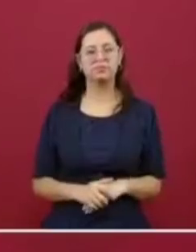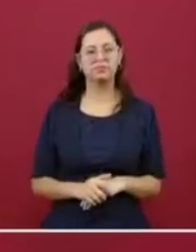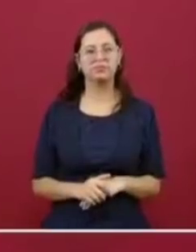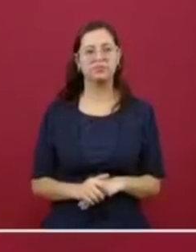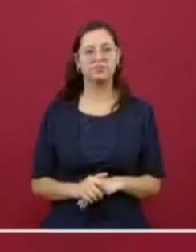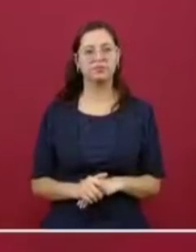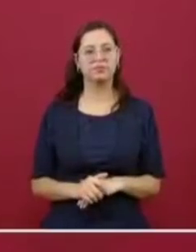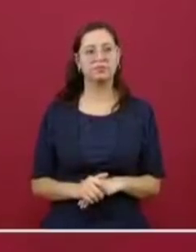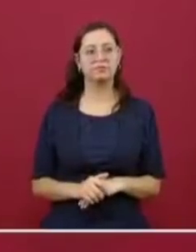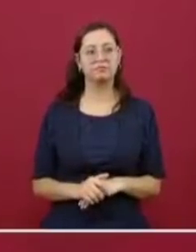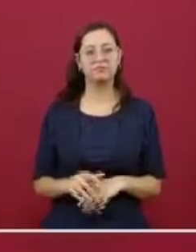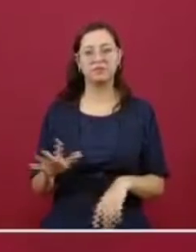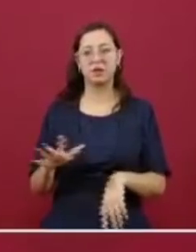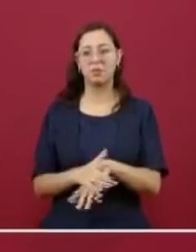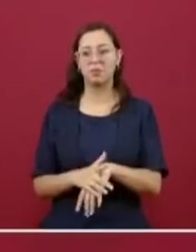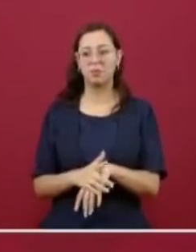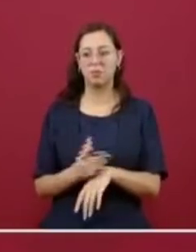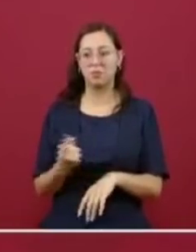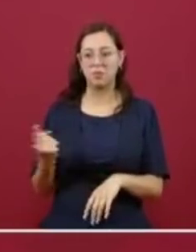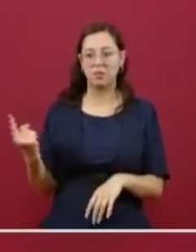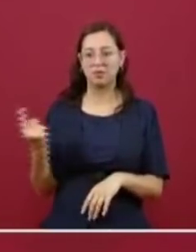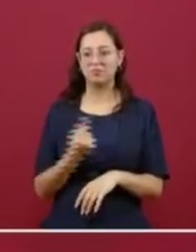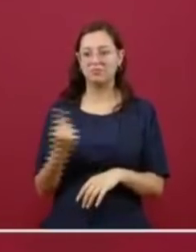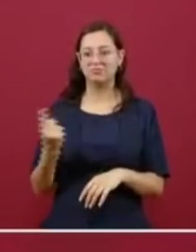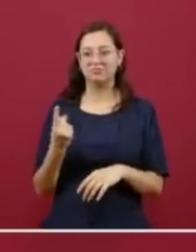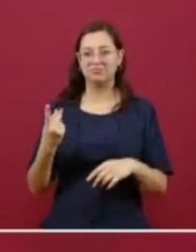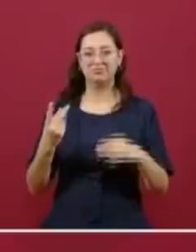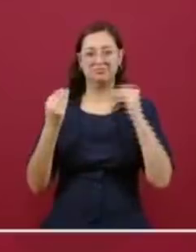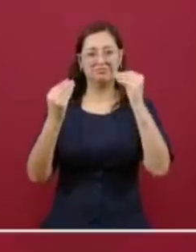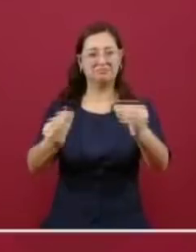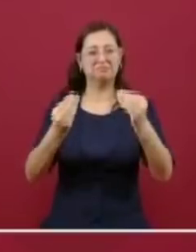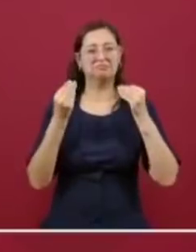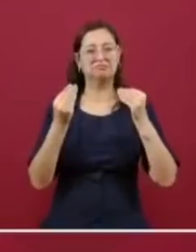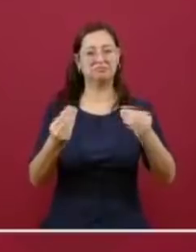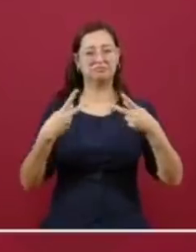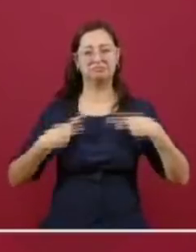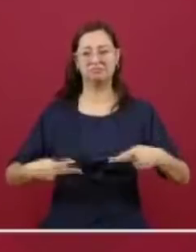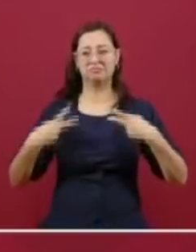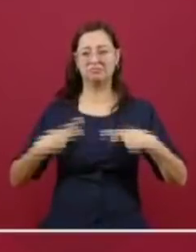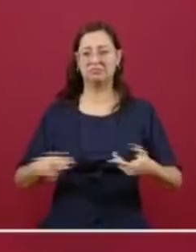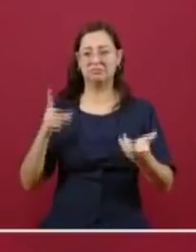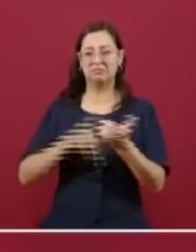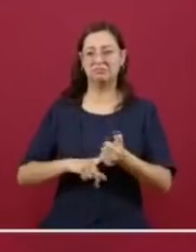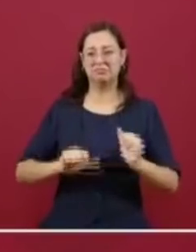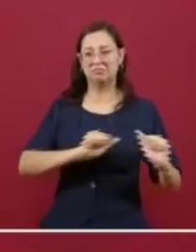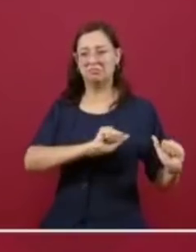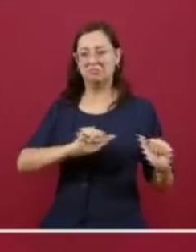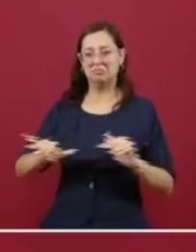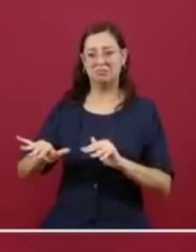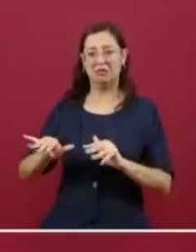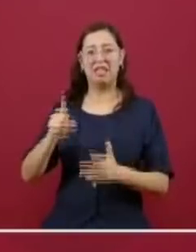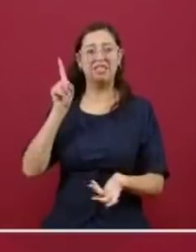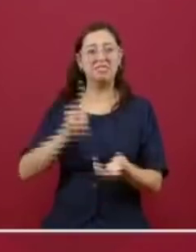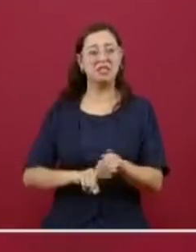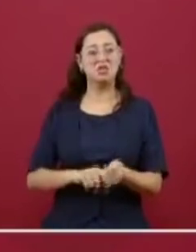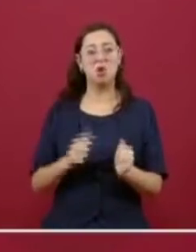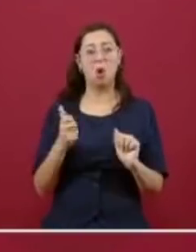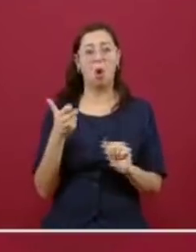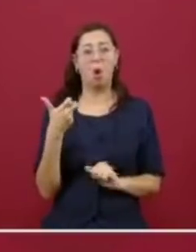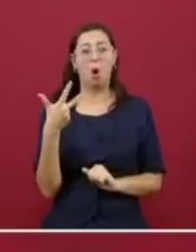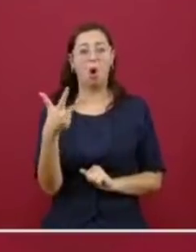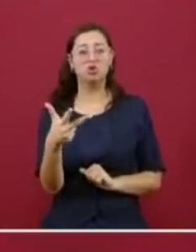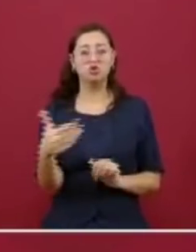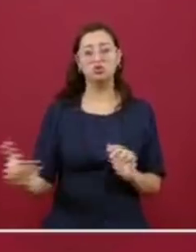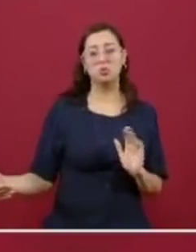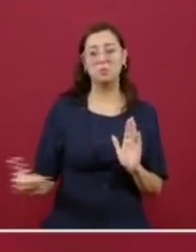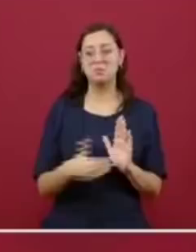se sobrepobló la isla con 8,000 reclusos.